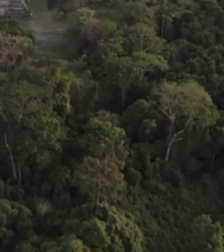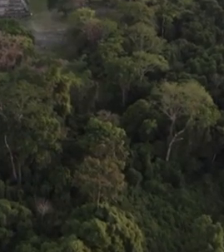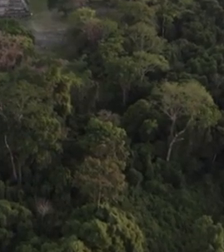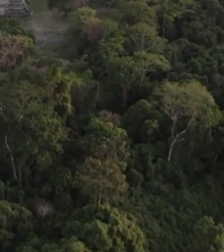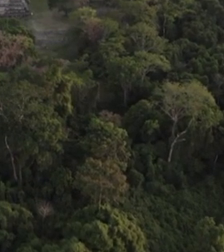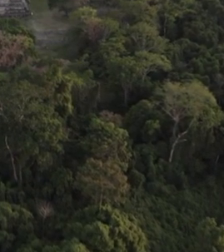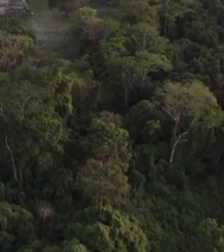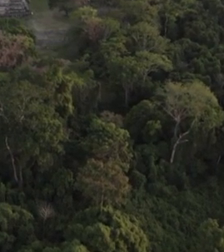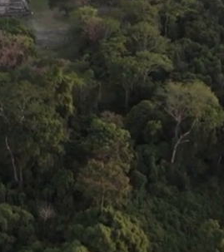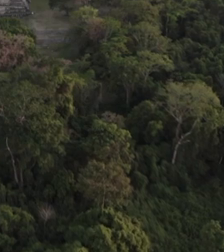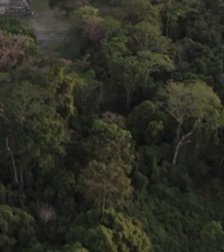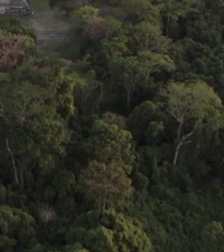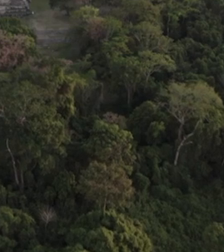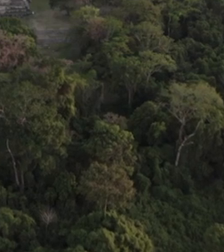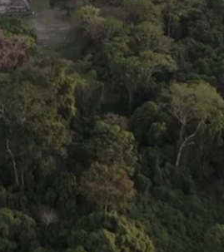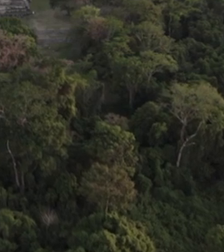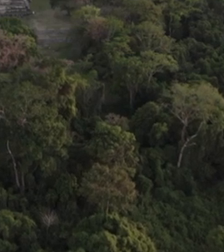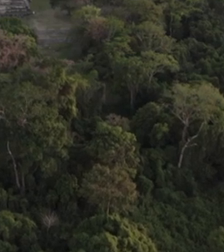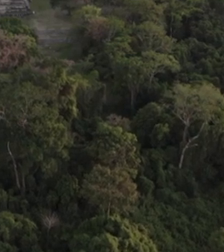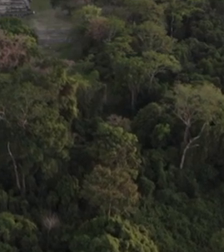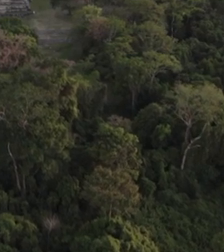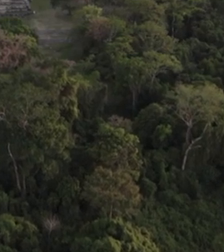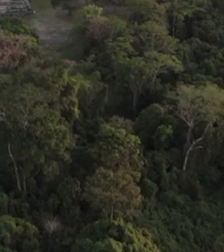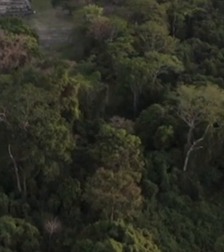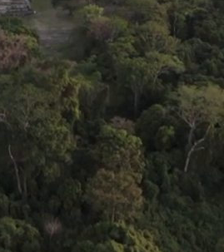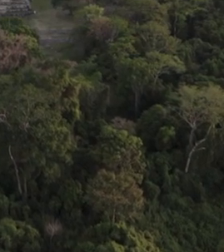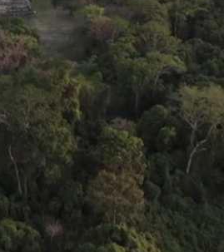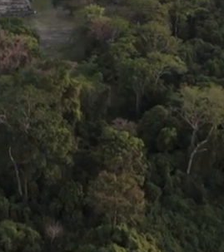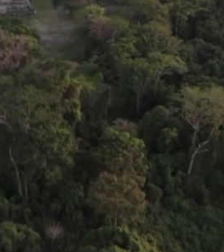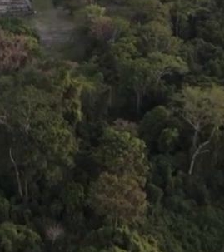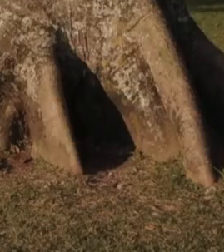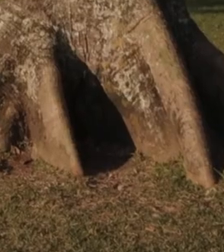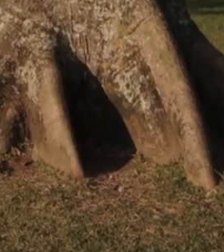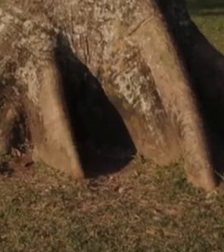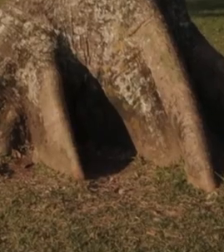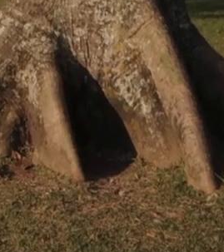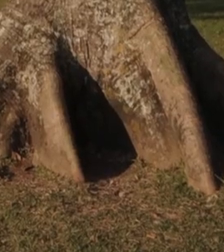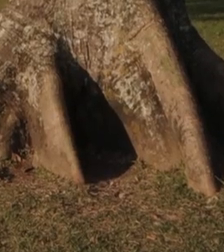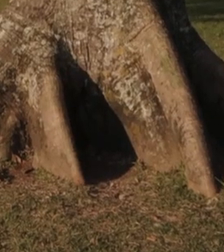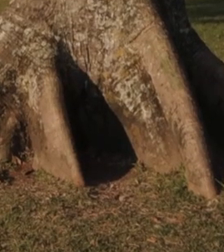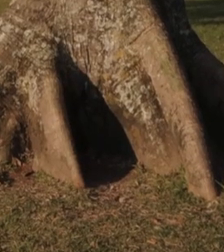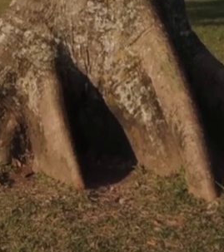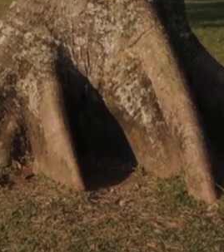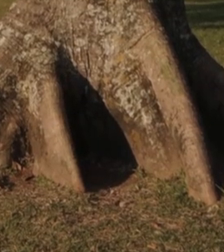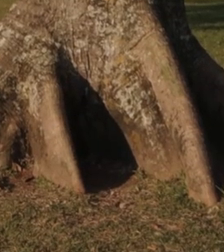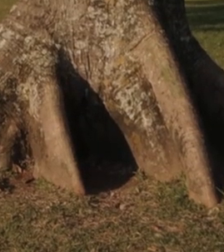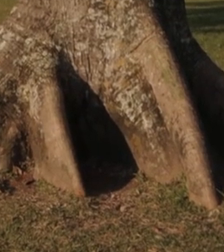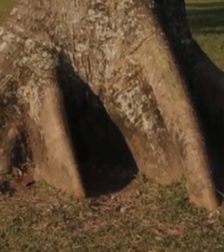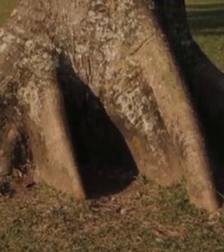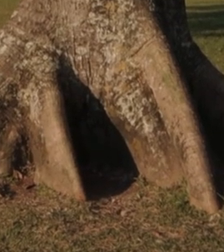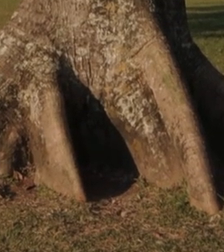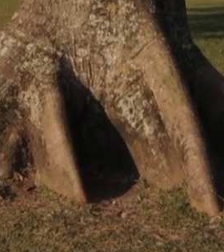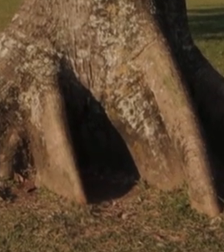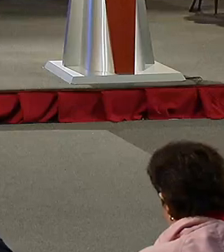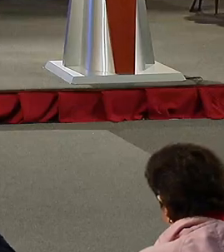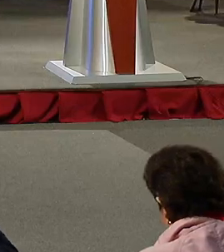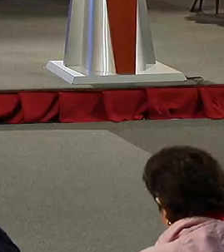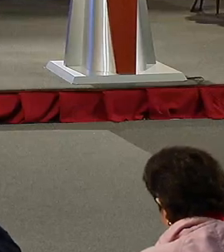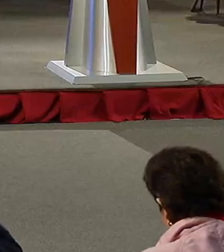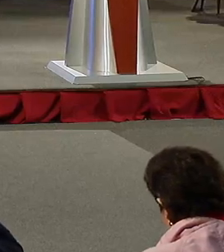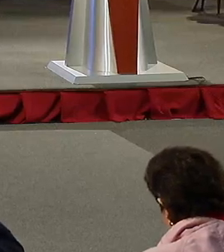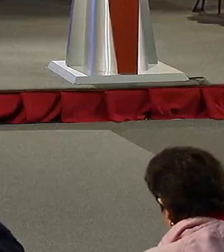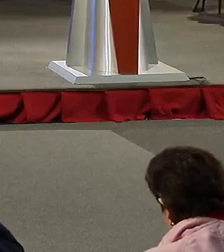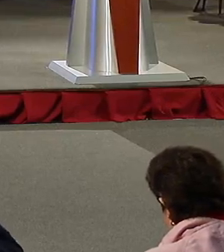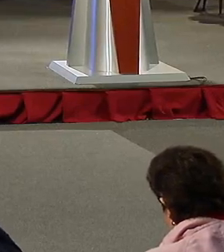a toda la zona, incluyendo también la reserva natural y, por supuesto, y pasaríamos a la siguiente,